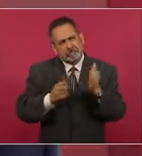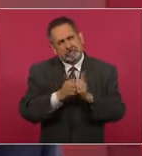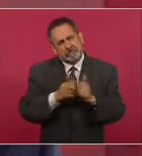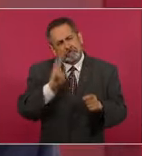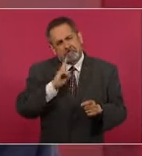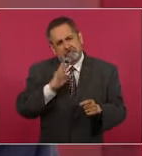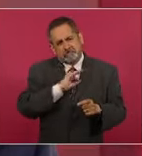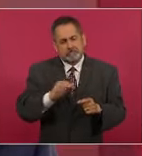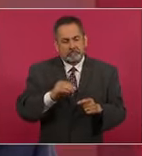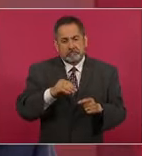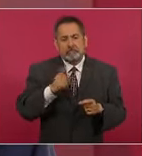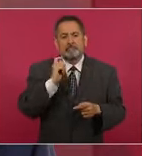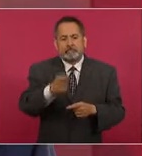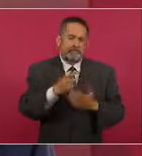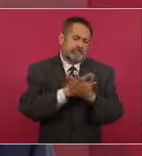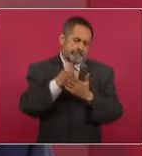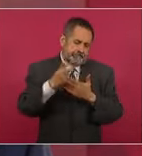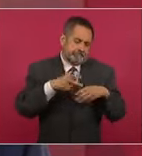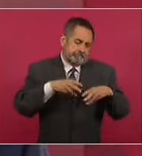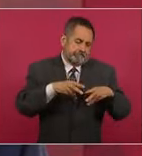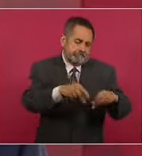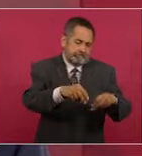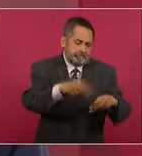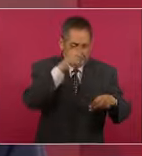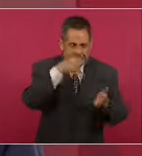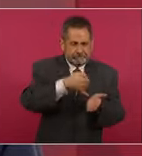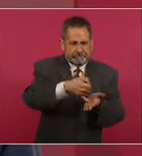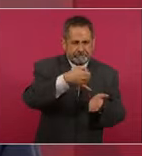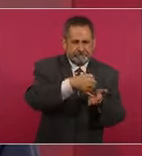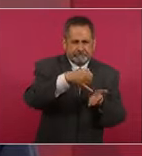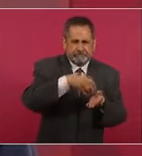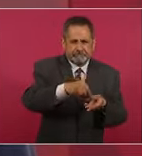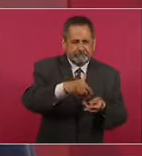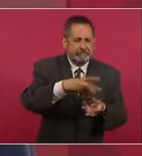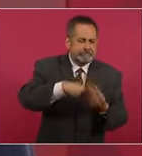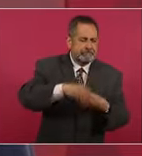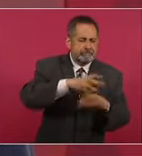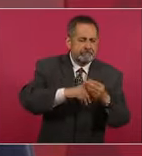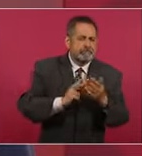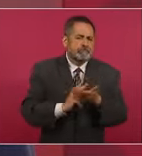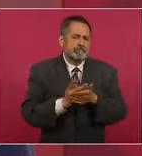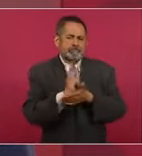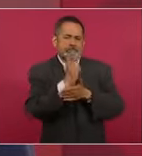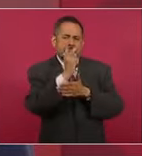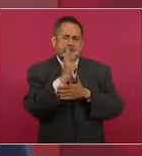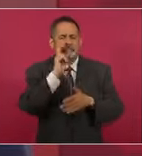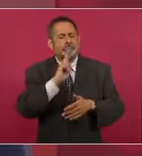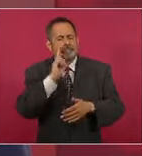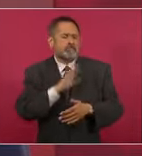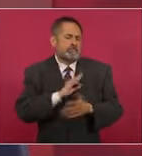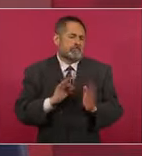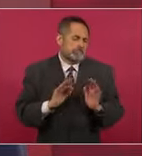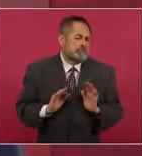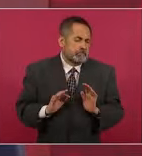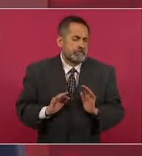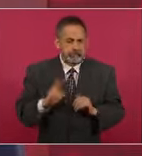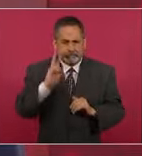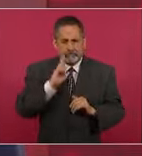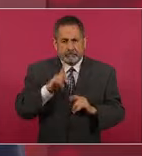porque Sembrando Vida es un programa de reforestación. Desde luego, tiene